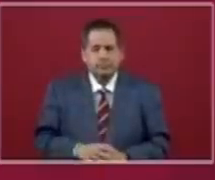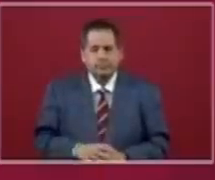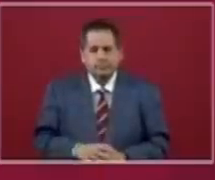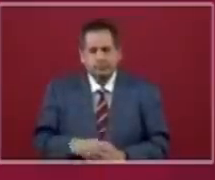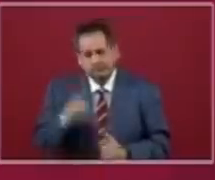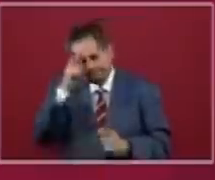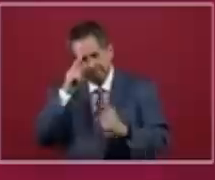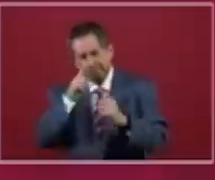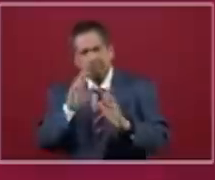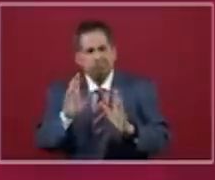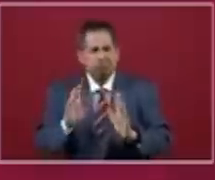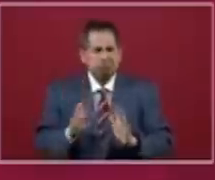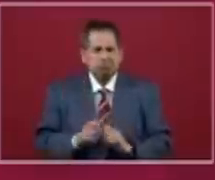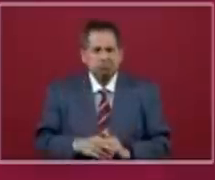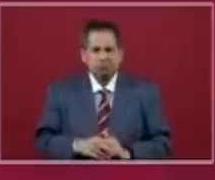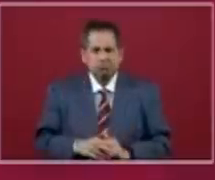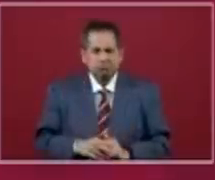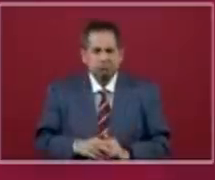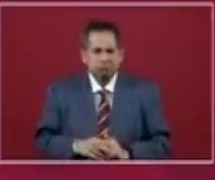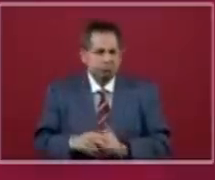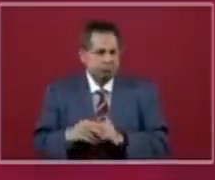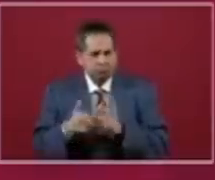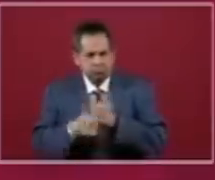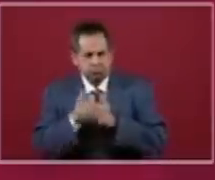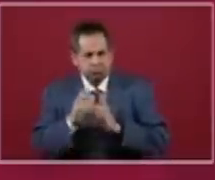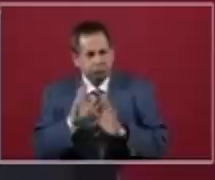reto ni nada por el estilo,